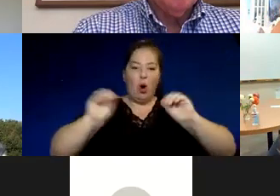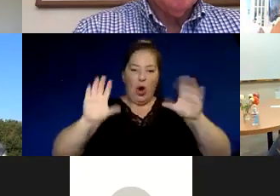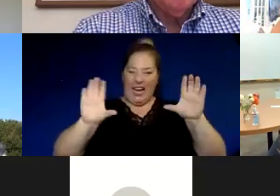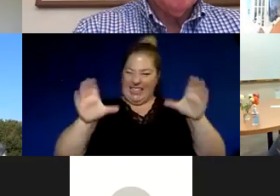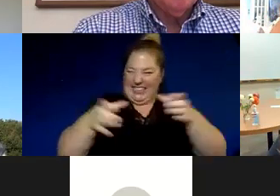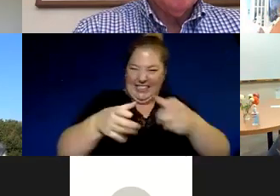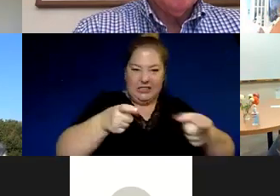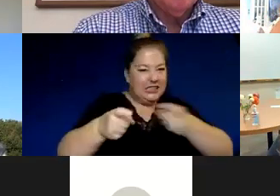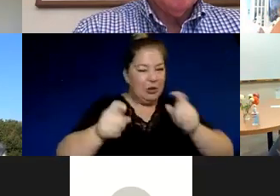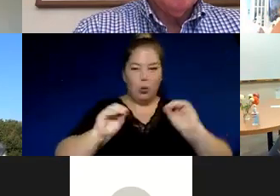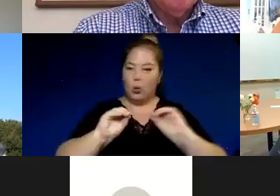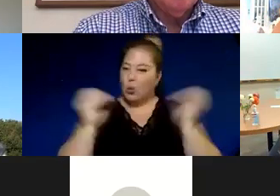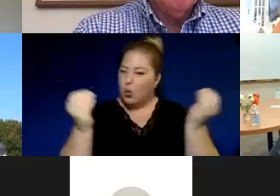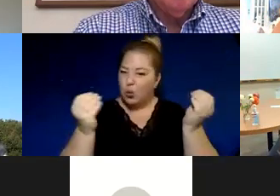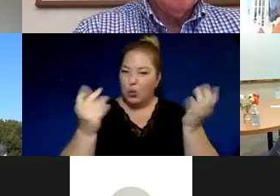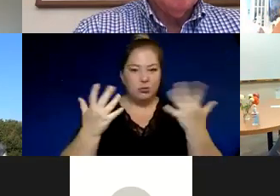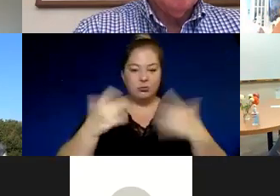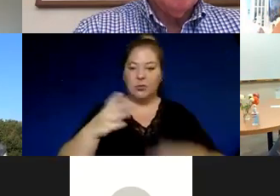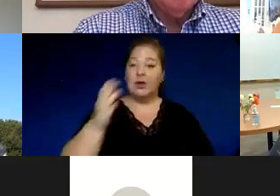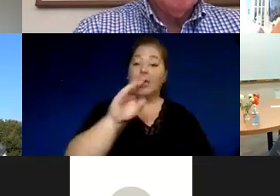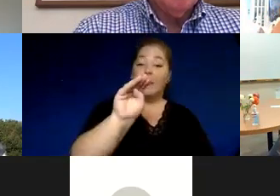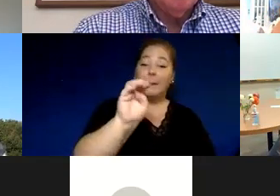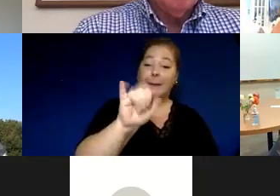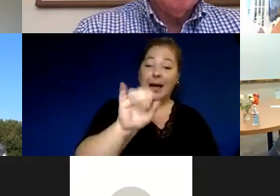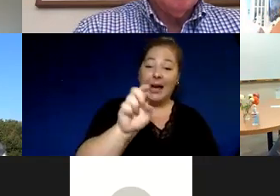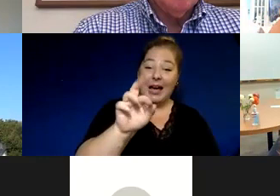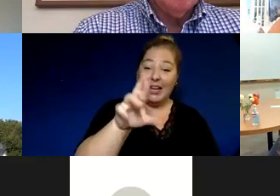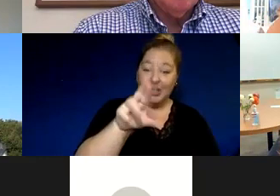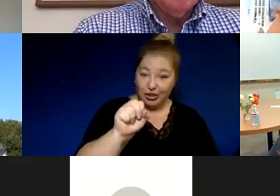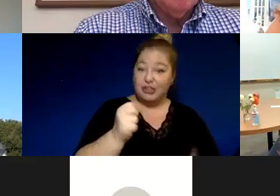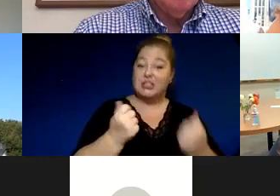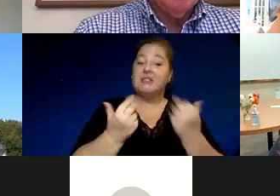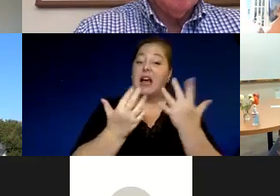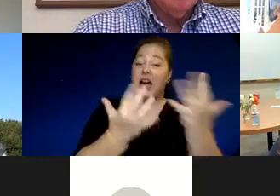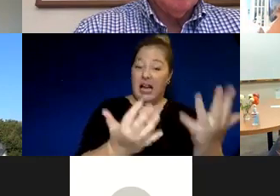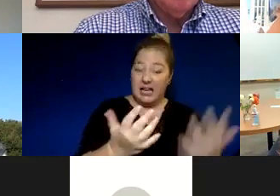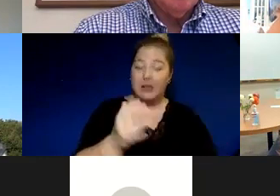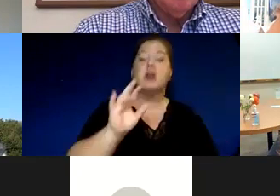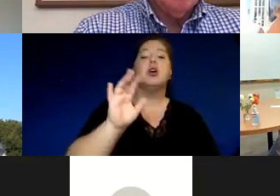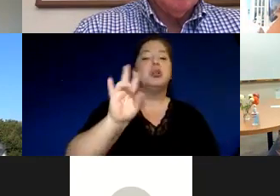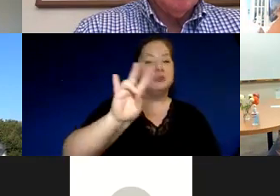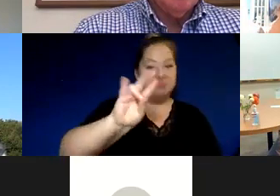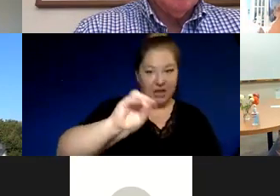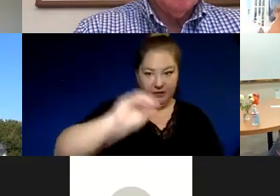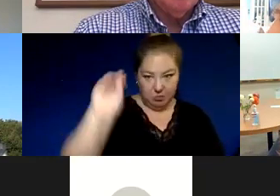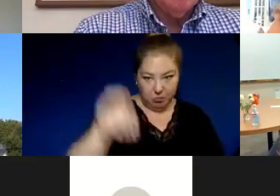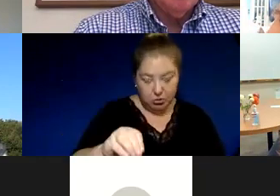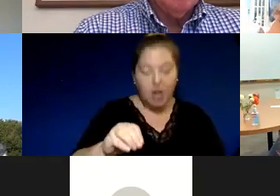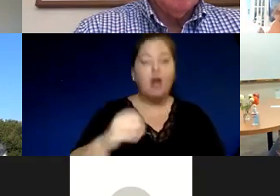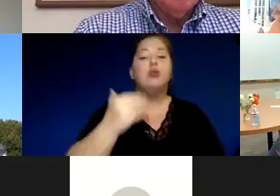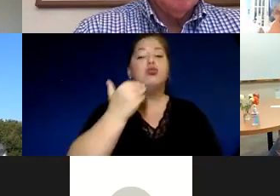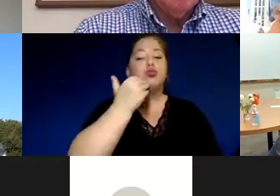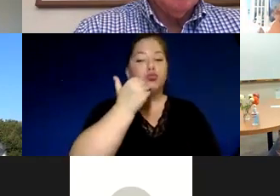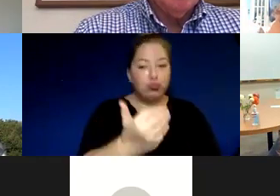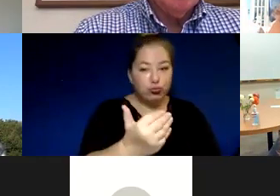En el incendio Myers, estamos hablando de una contención de 70%. Así que los grupos están trabajando, haciendo todo lo posible para